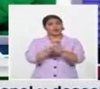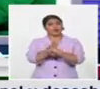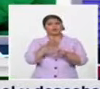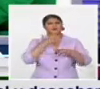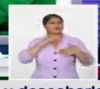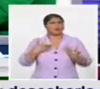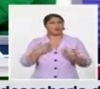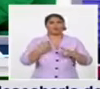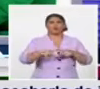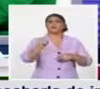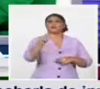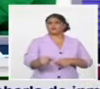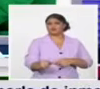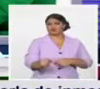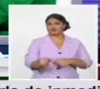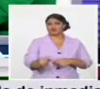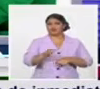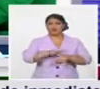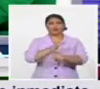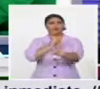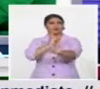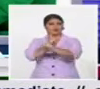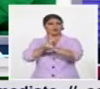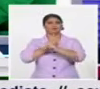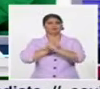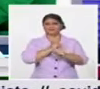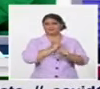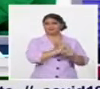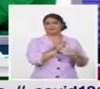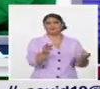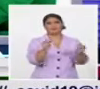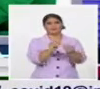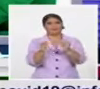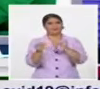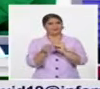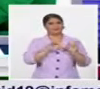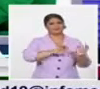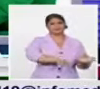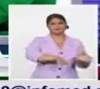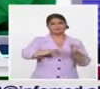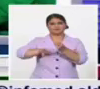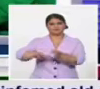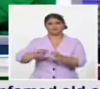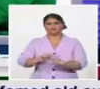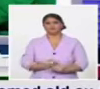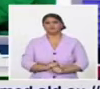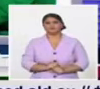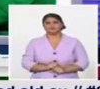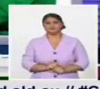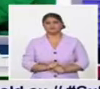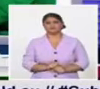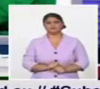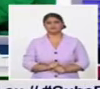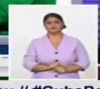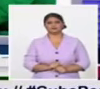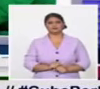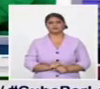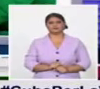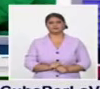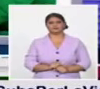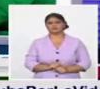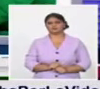casos positivos ya diagnosticados previamente. Grupo que, aunque en porcientos inferiores, pero sigue siendo